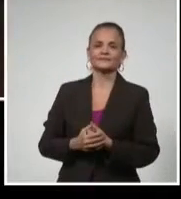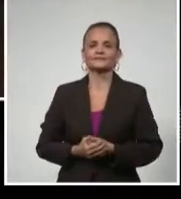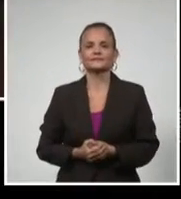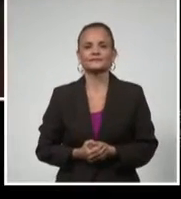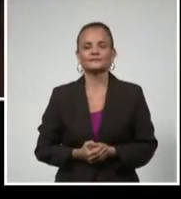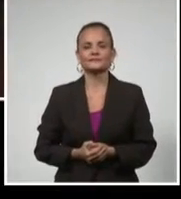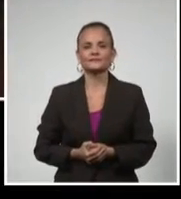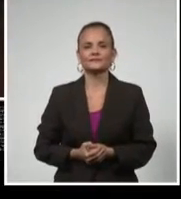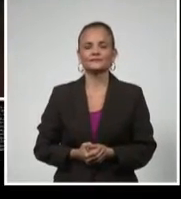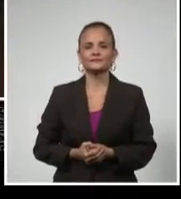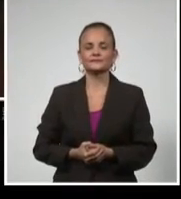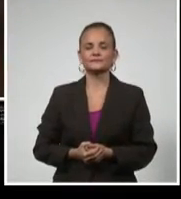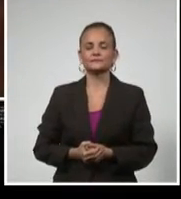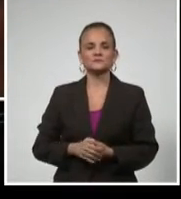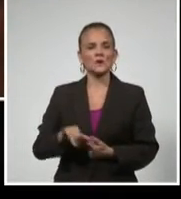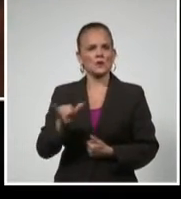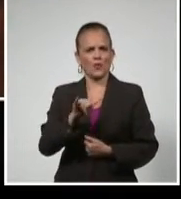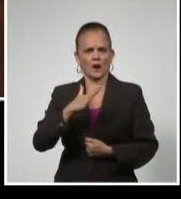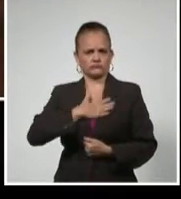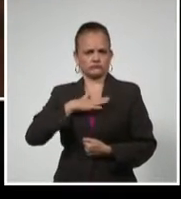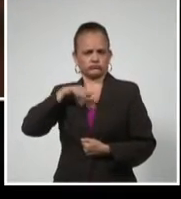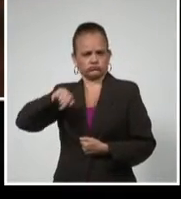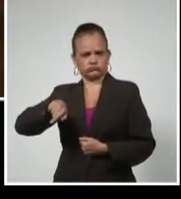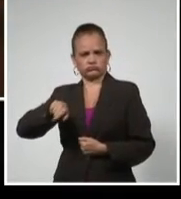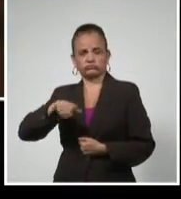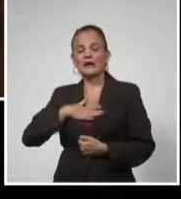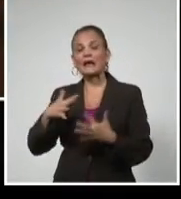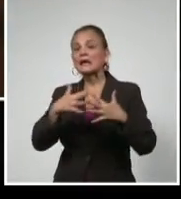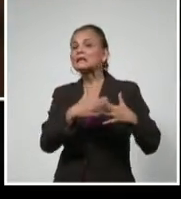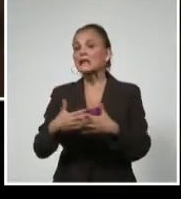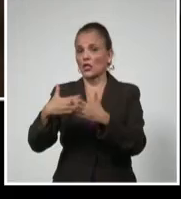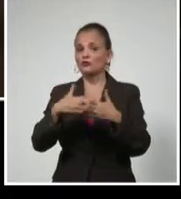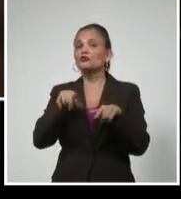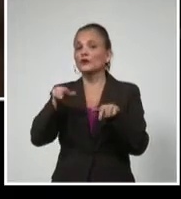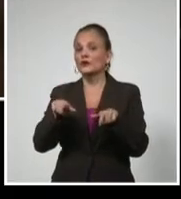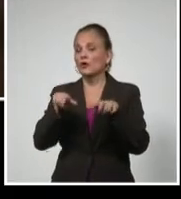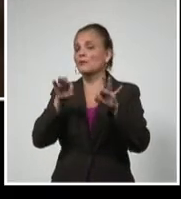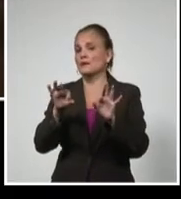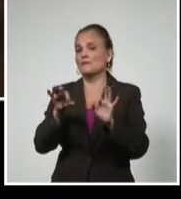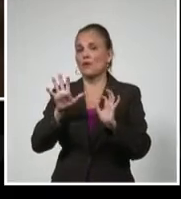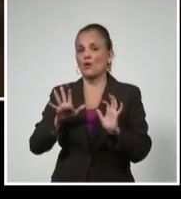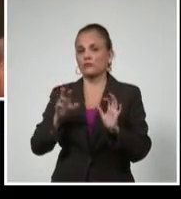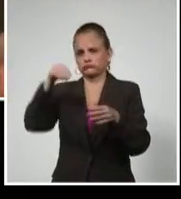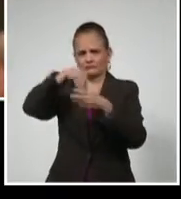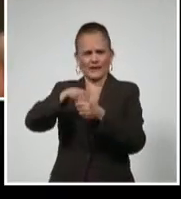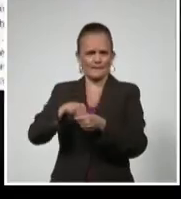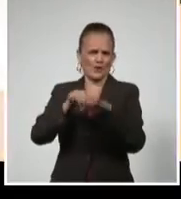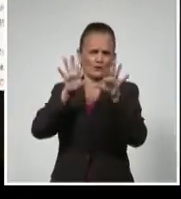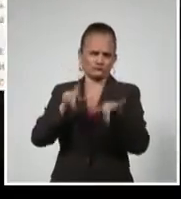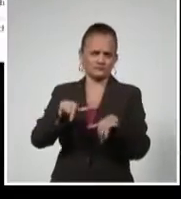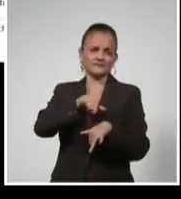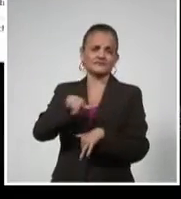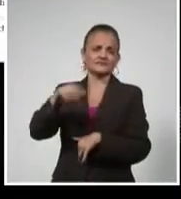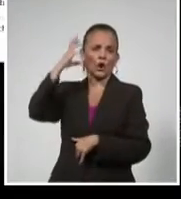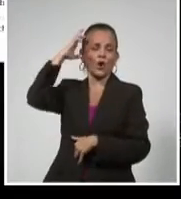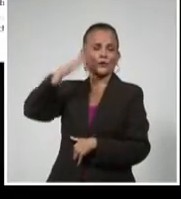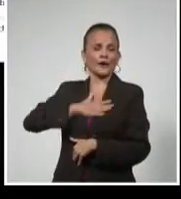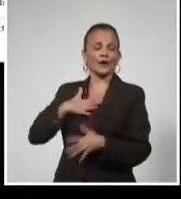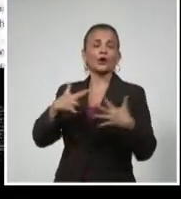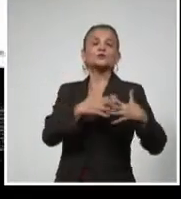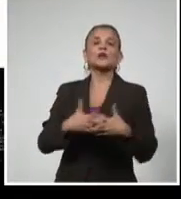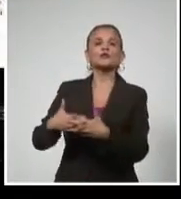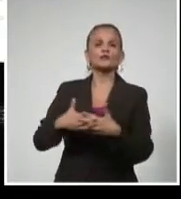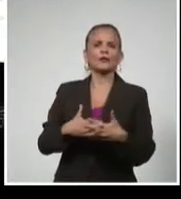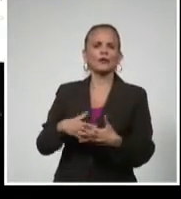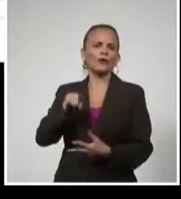Desde el sur de la Florida, el senador Marco Rubio, como parte de la comunidad anticubana, ha presionado al Ejecutivo norteamericano a favor de una